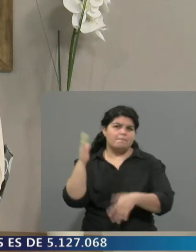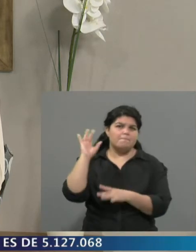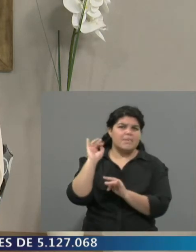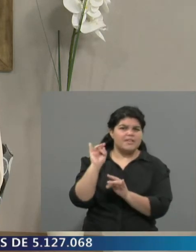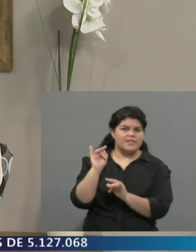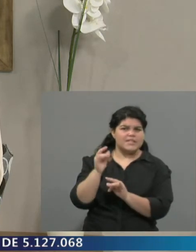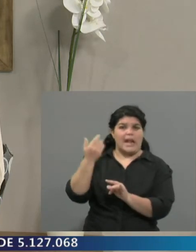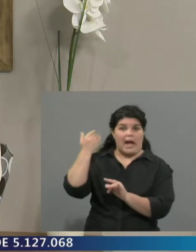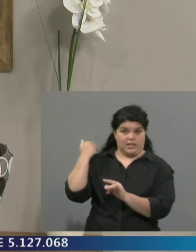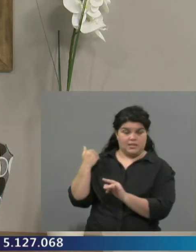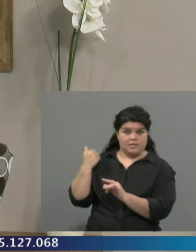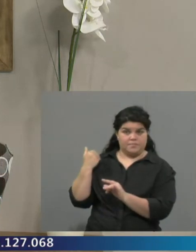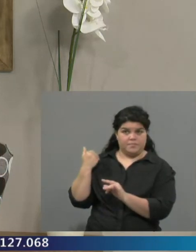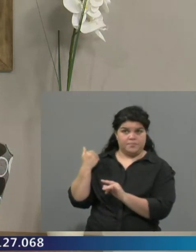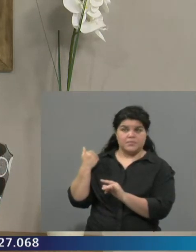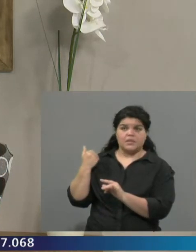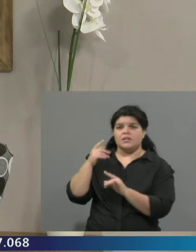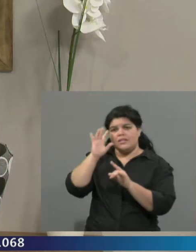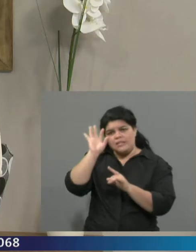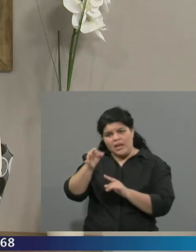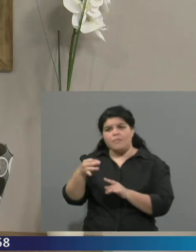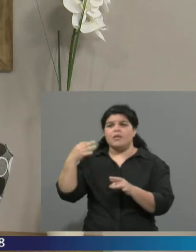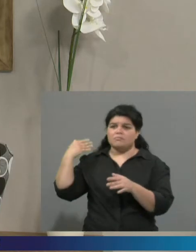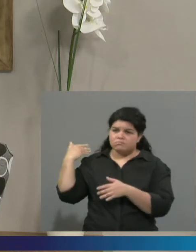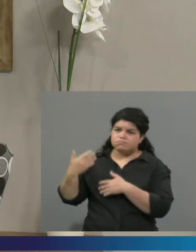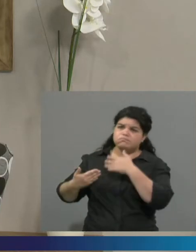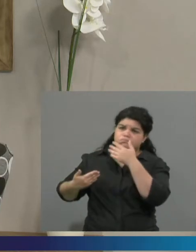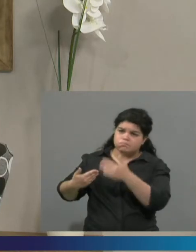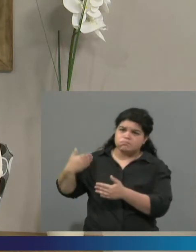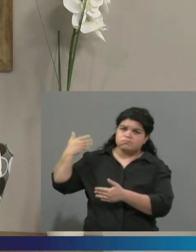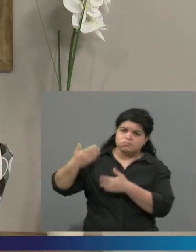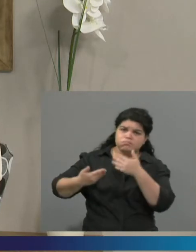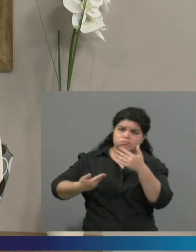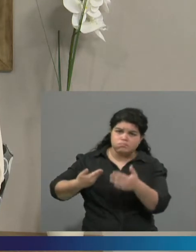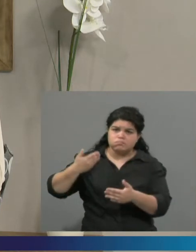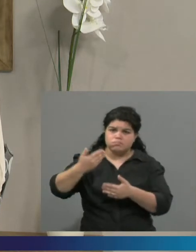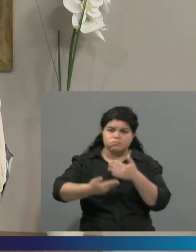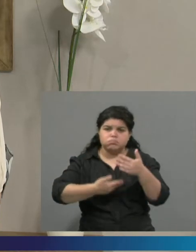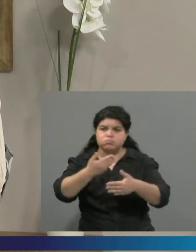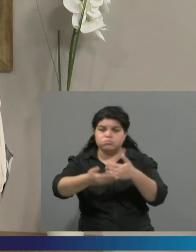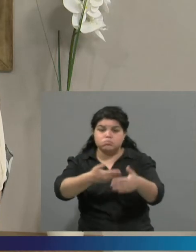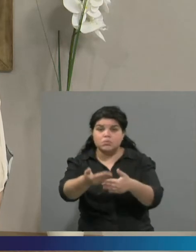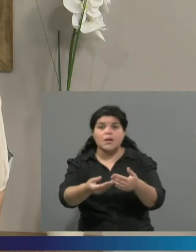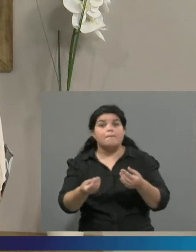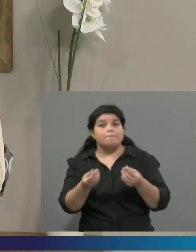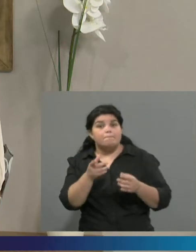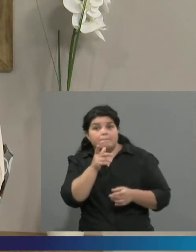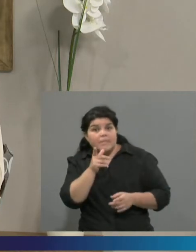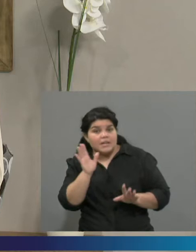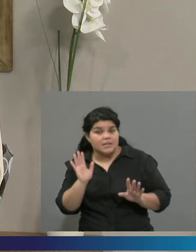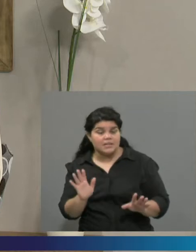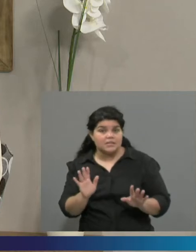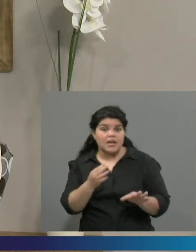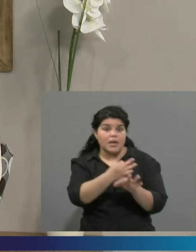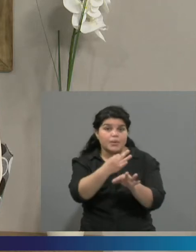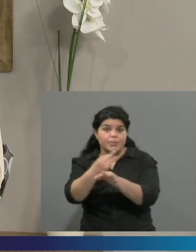los primeros, y uno entiende que con el paso del tiempo ha mejorado, ha evolucionado esto de implementar la ESI en las